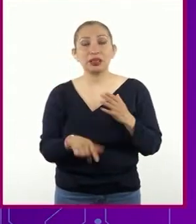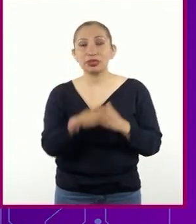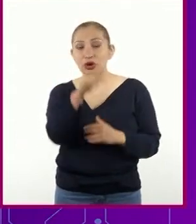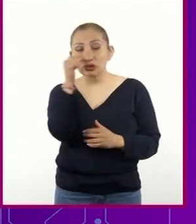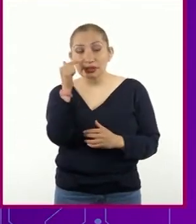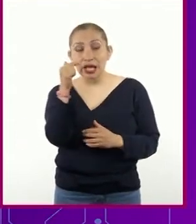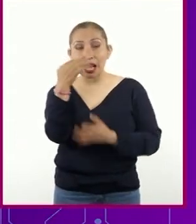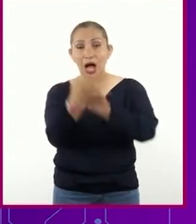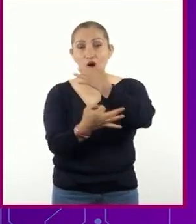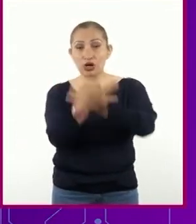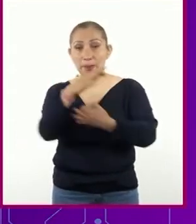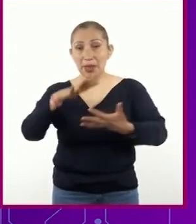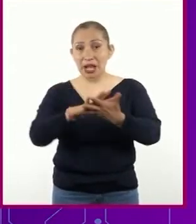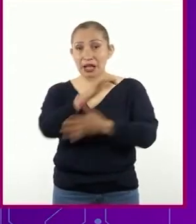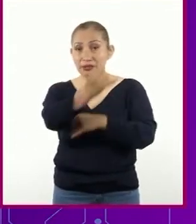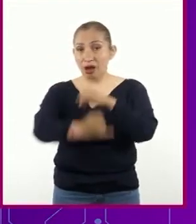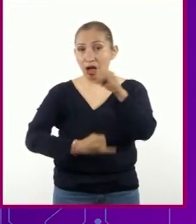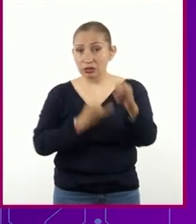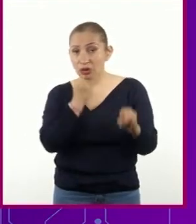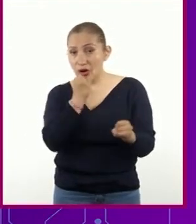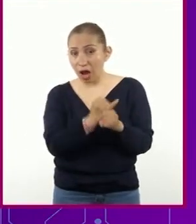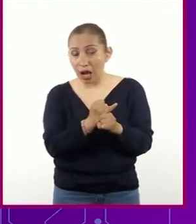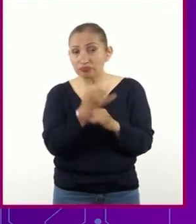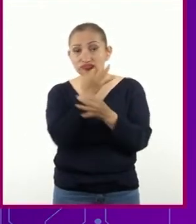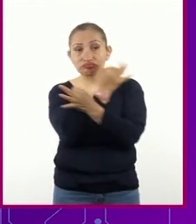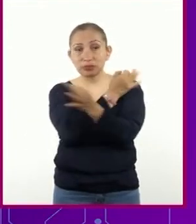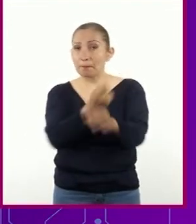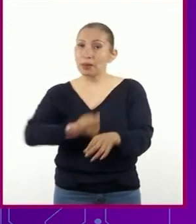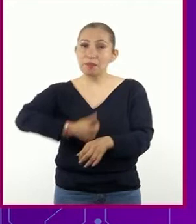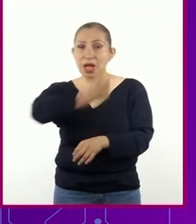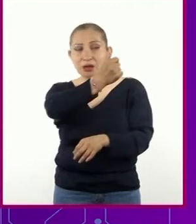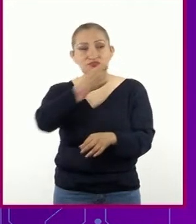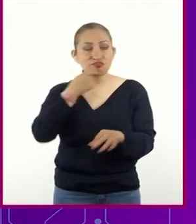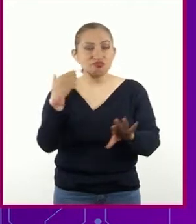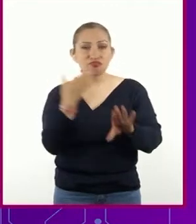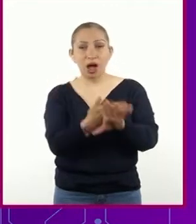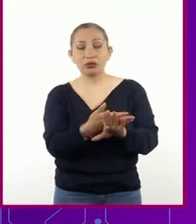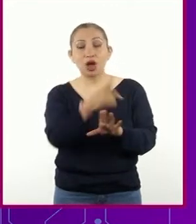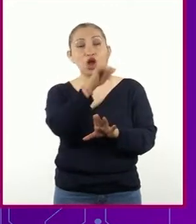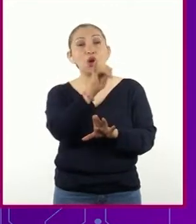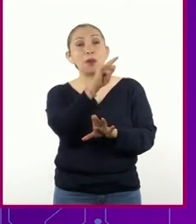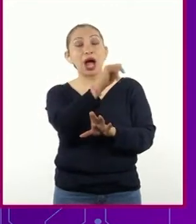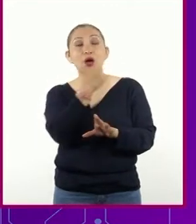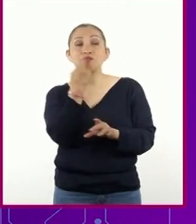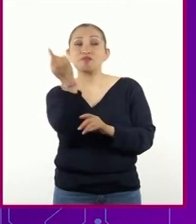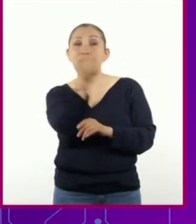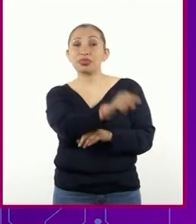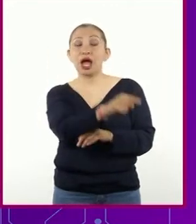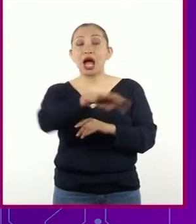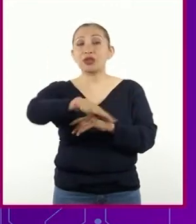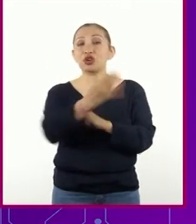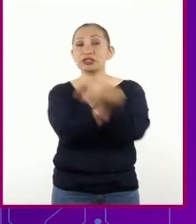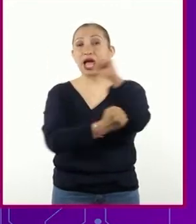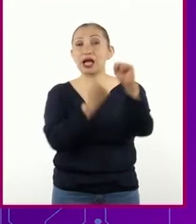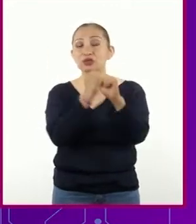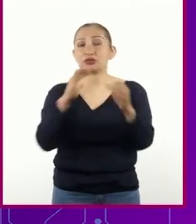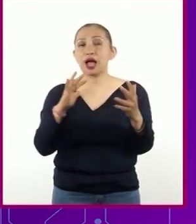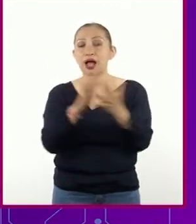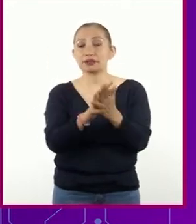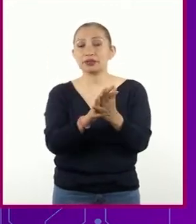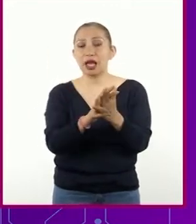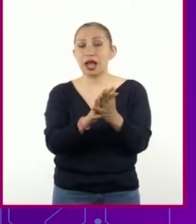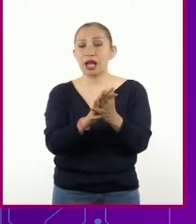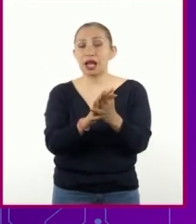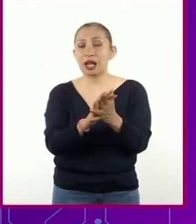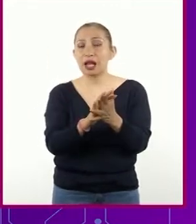2012, la Corte Penal Internacional emitió su primer fallo. Lubanga fue sentenciado a 14 años de prisión.